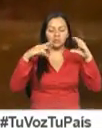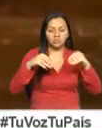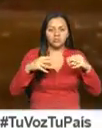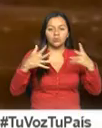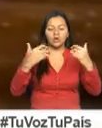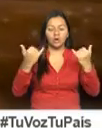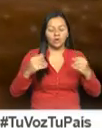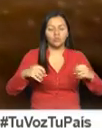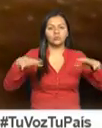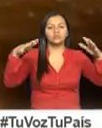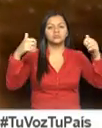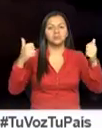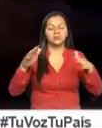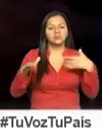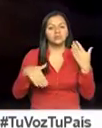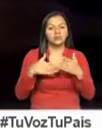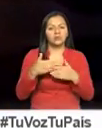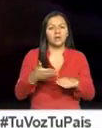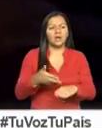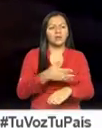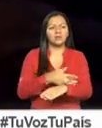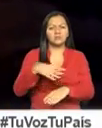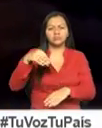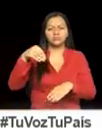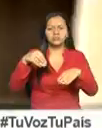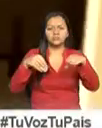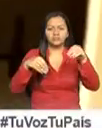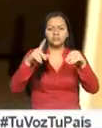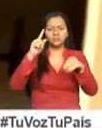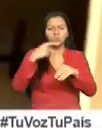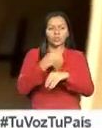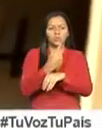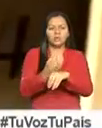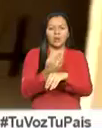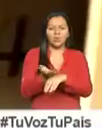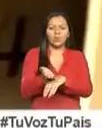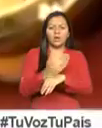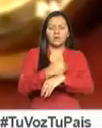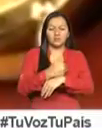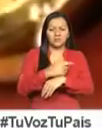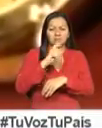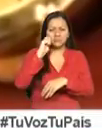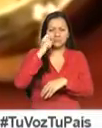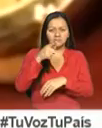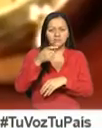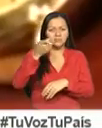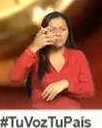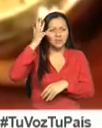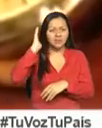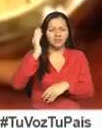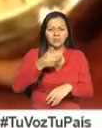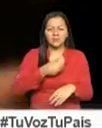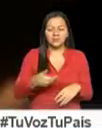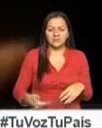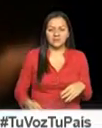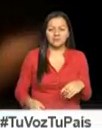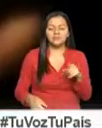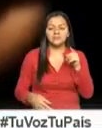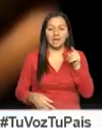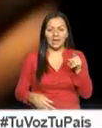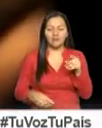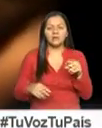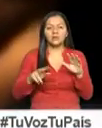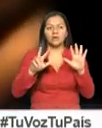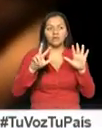la racionalización de energía obligó a cambiar las actividades de los ecuatorianos con la conocida Hora Sixtina. Por ello, estas